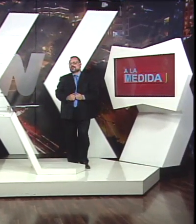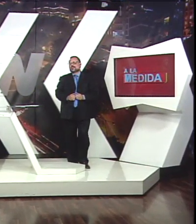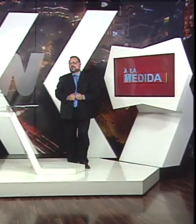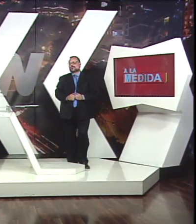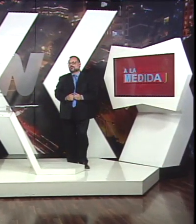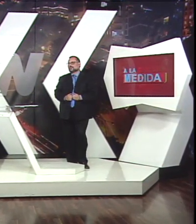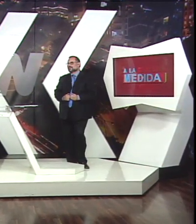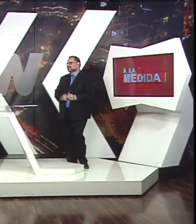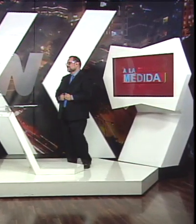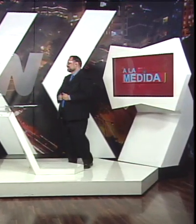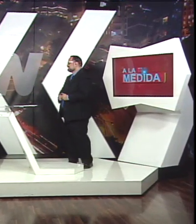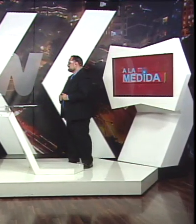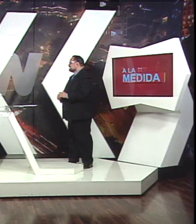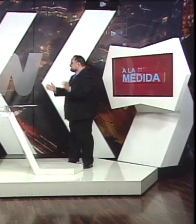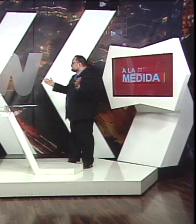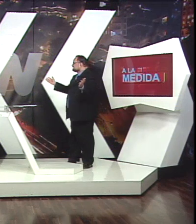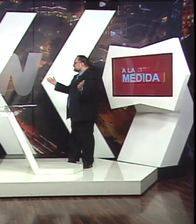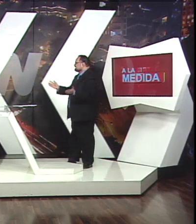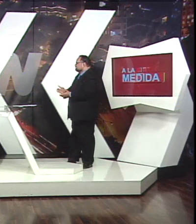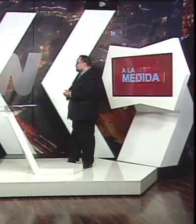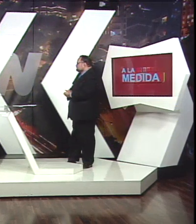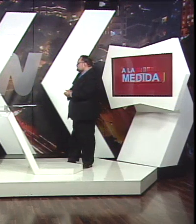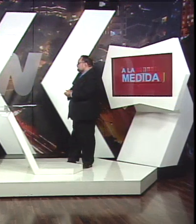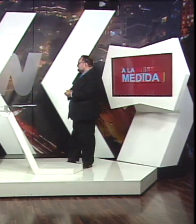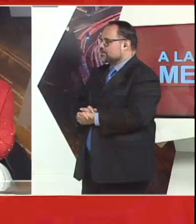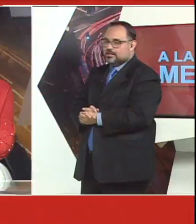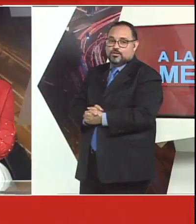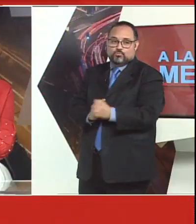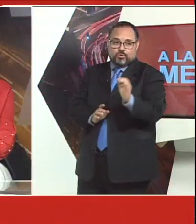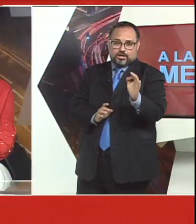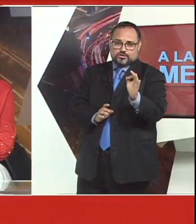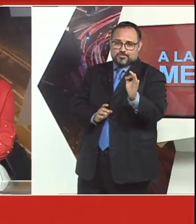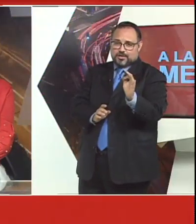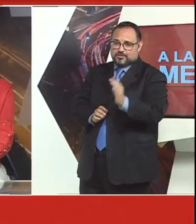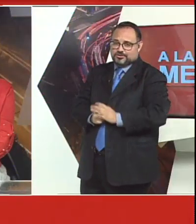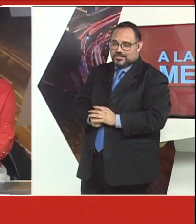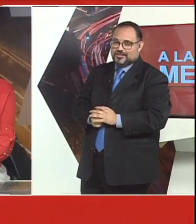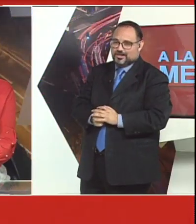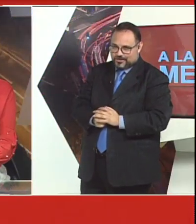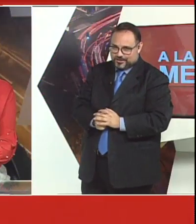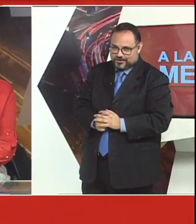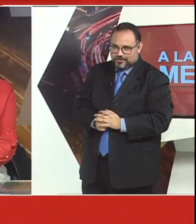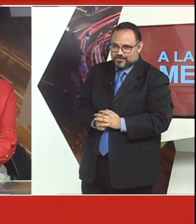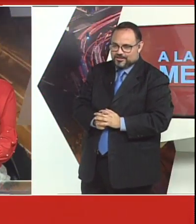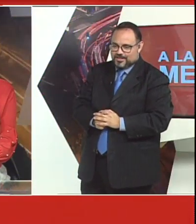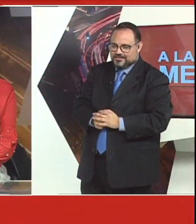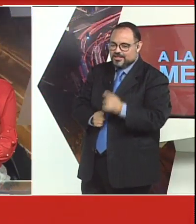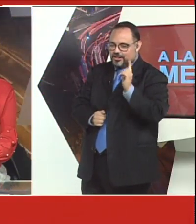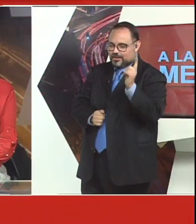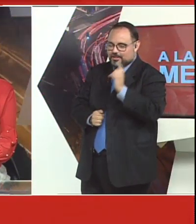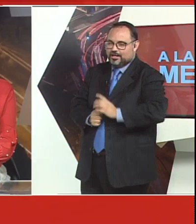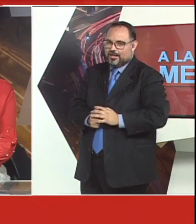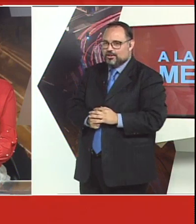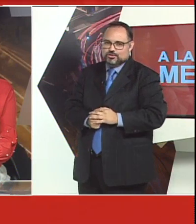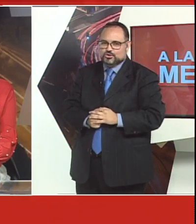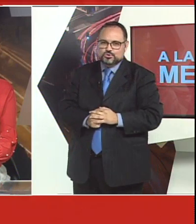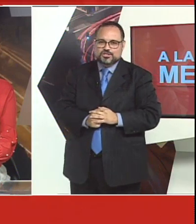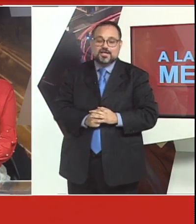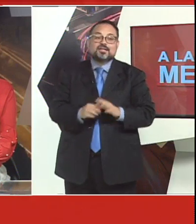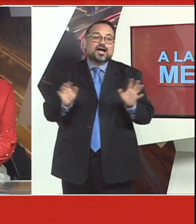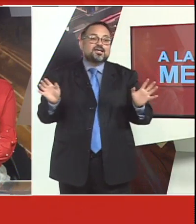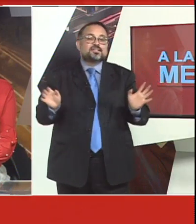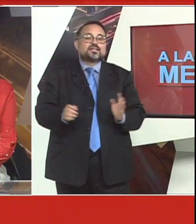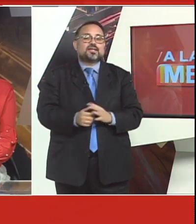Talamonti como cada noche. ¿Cómo estás, Julio? Buenas noches. Sandy, buena noche para ti, buena noche para usted, televidente de TN23 y también radio